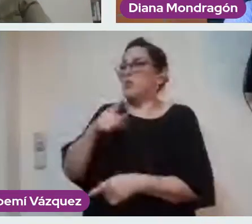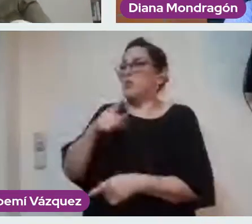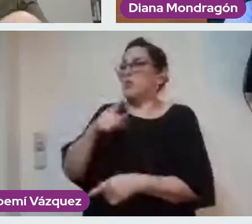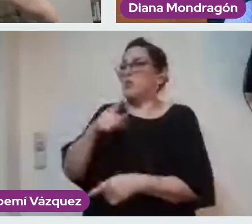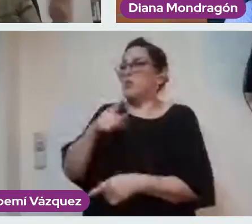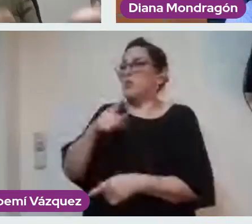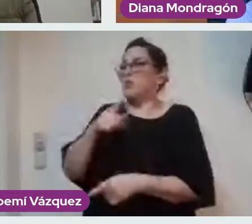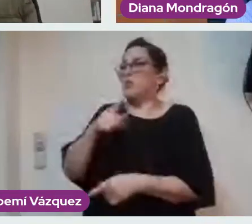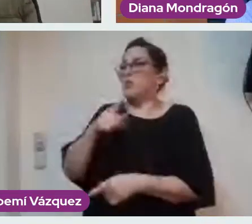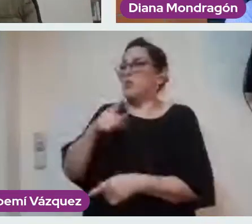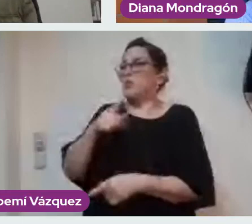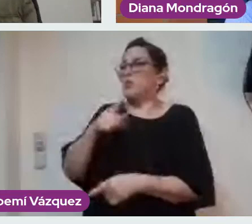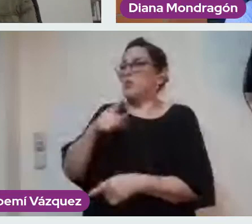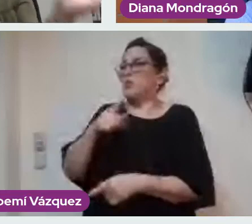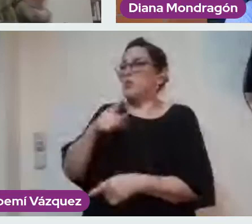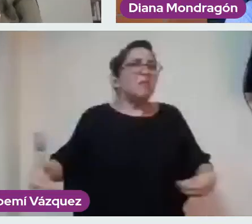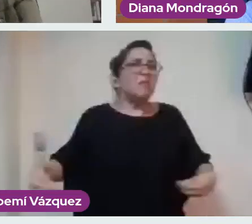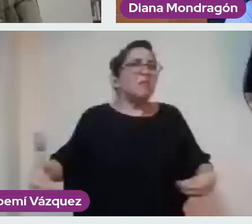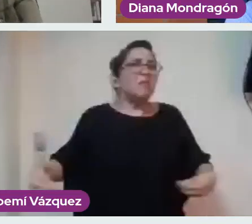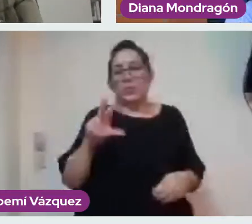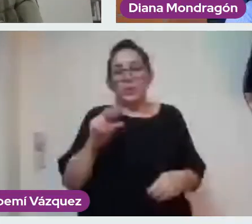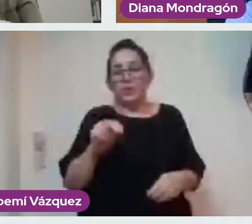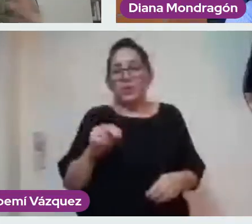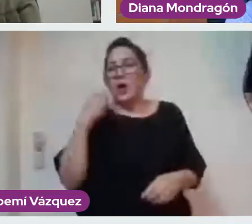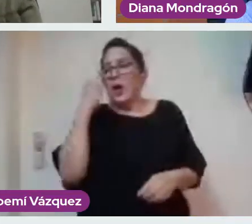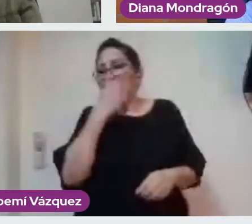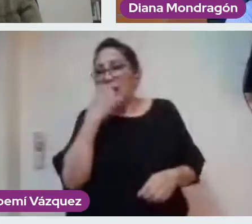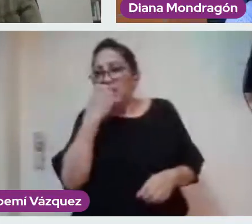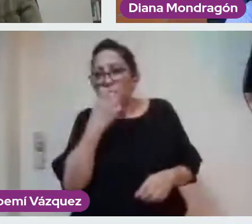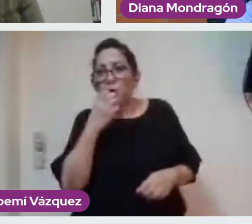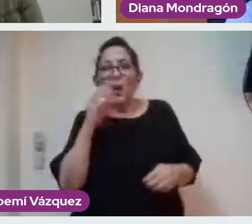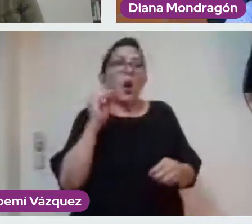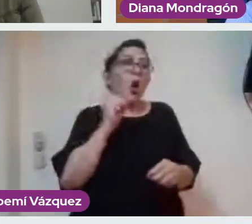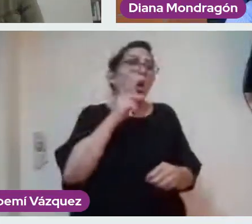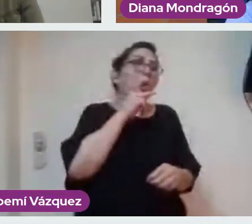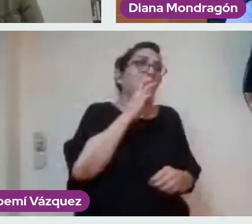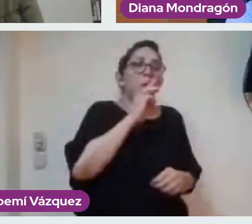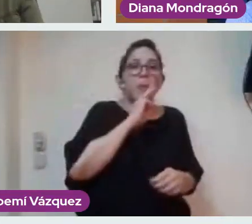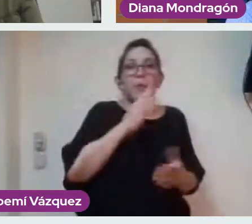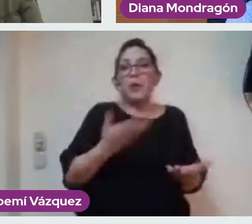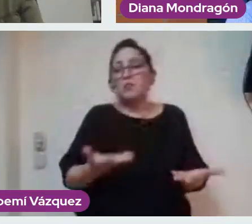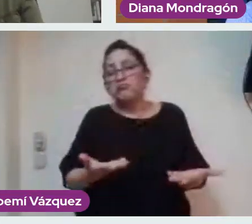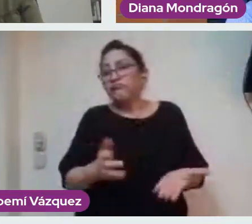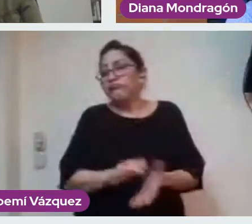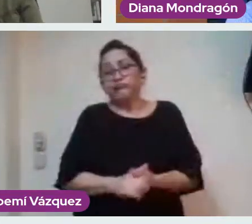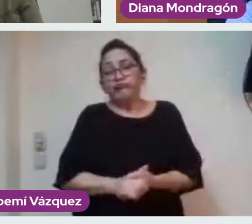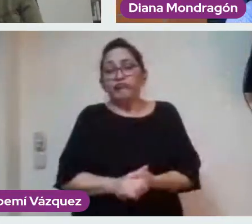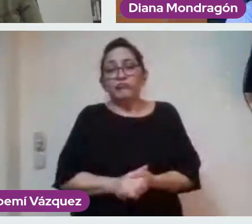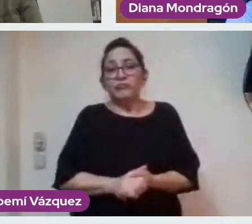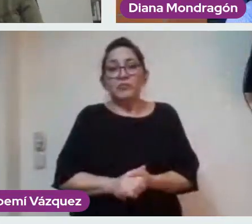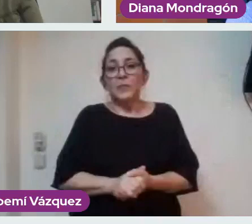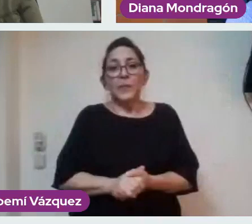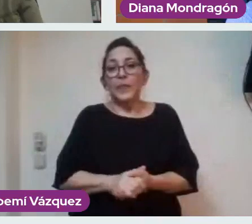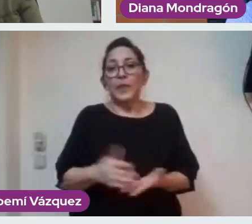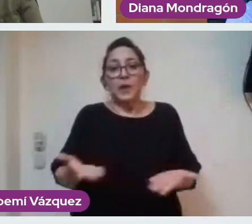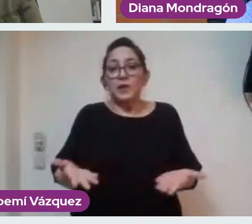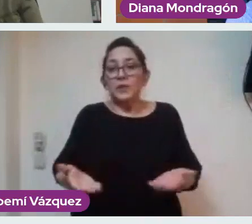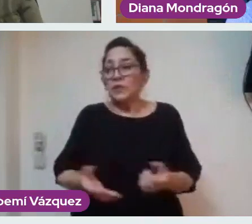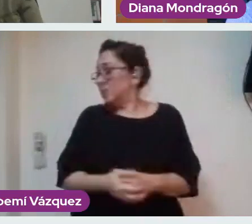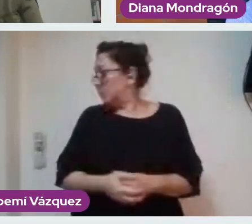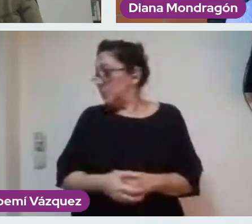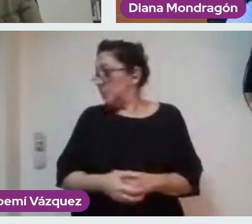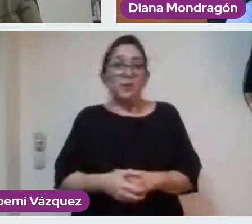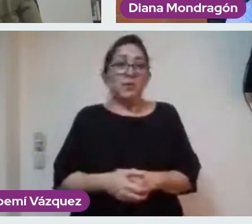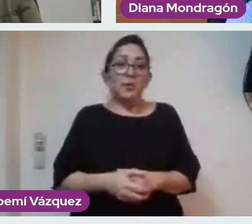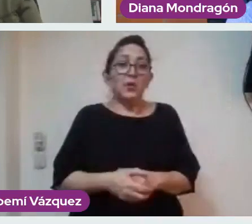¿no? O a la escuela, o a los papás, ¿no? Y mamás, pues bueno, creo que no se lograría